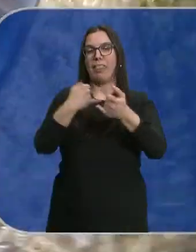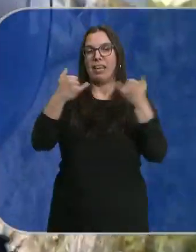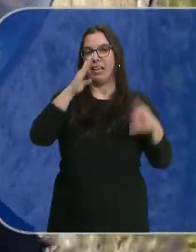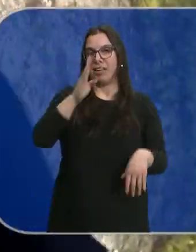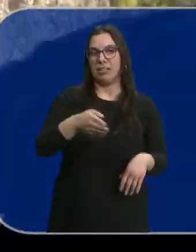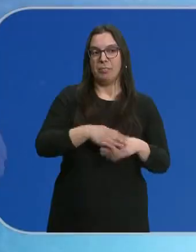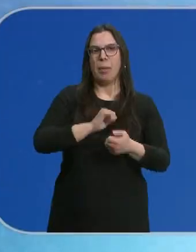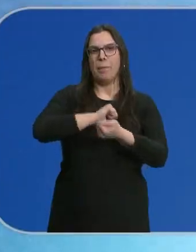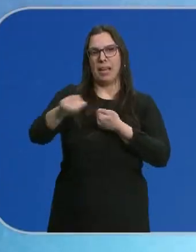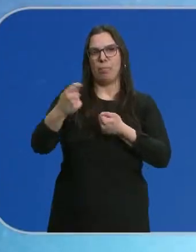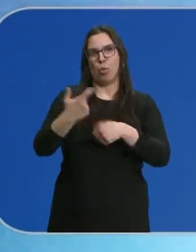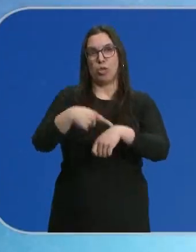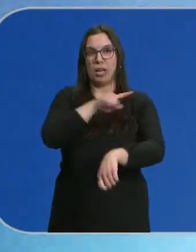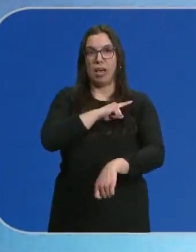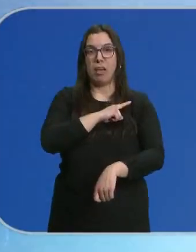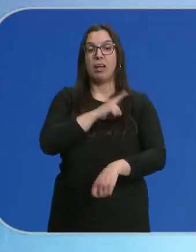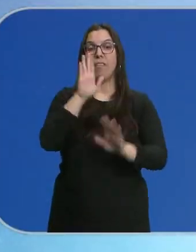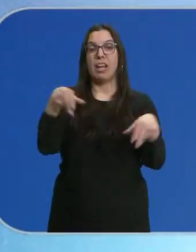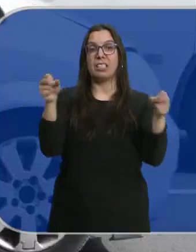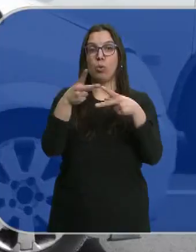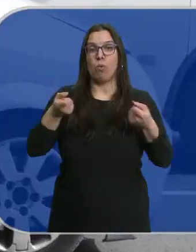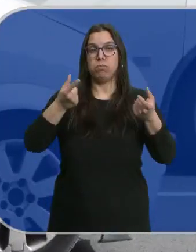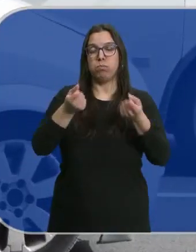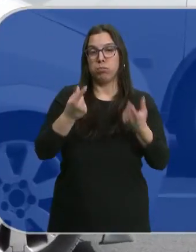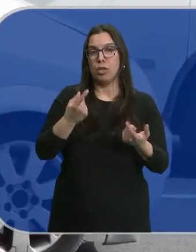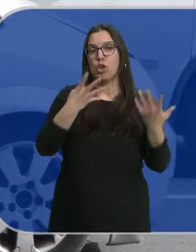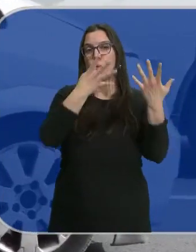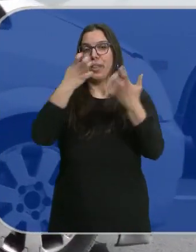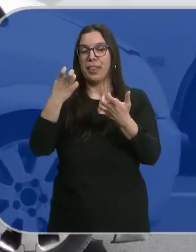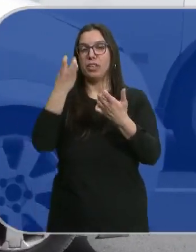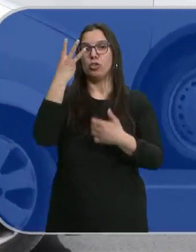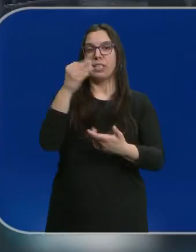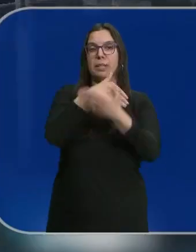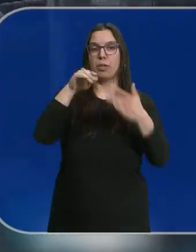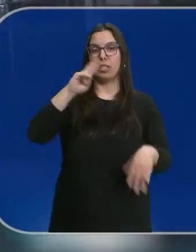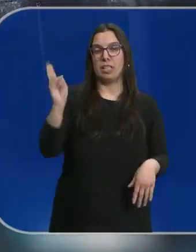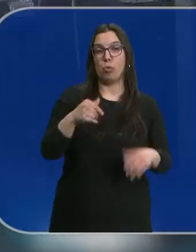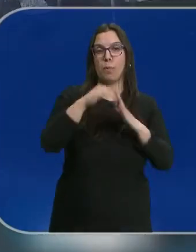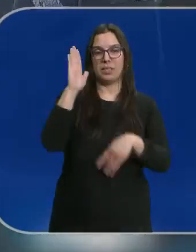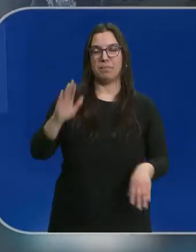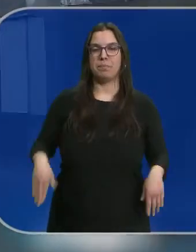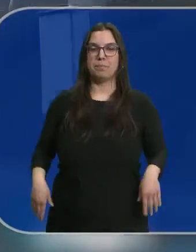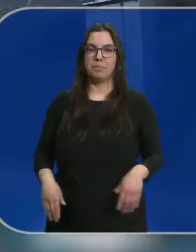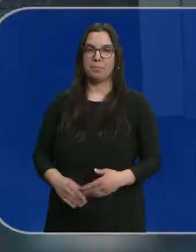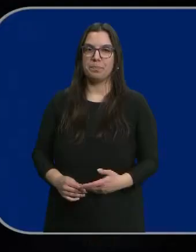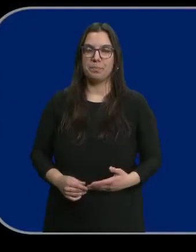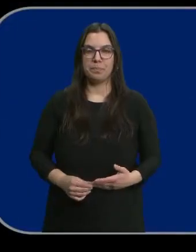que se pasan de la raya y que cada año cuestan a las aseguradoras más de 930 millones de euros.